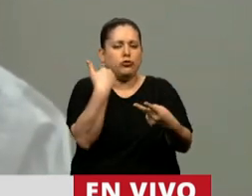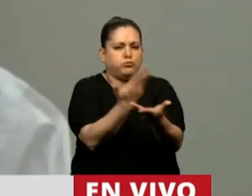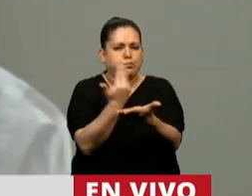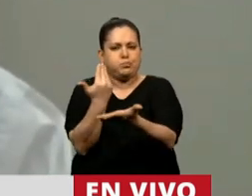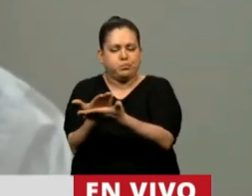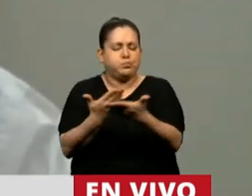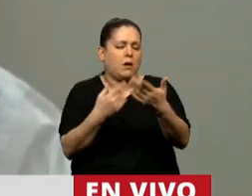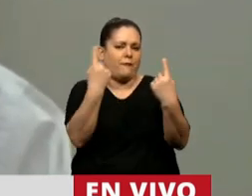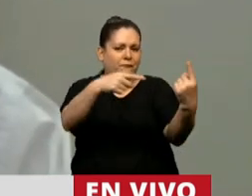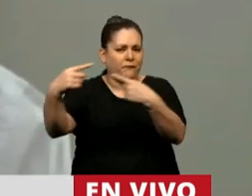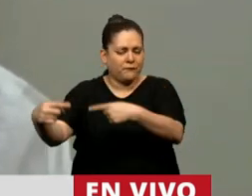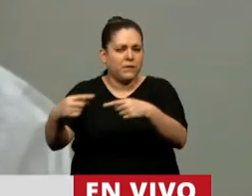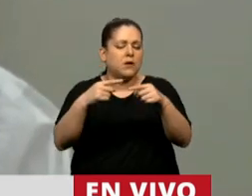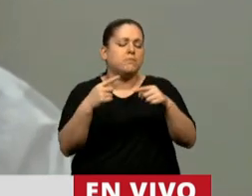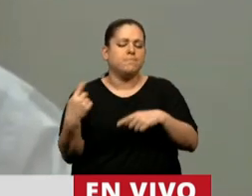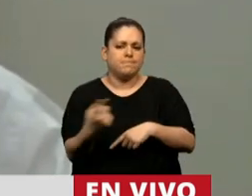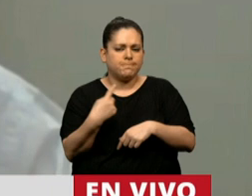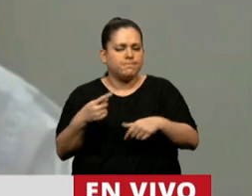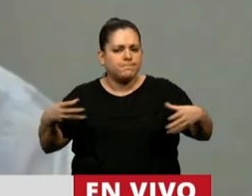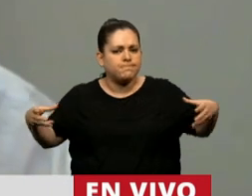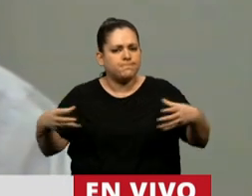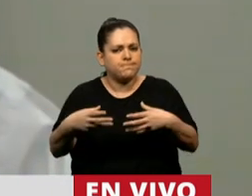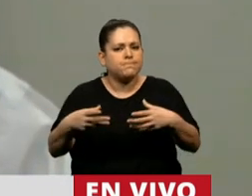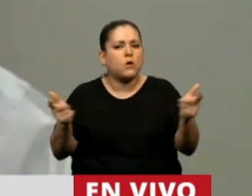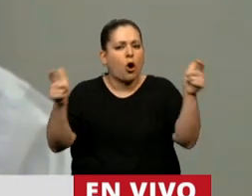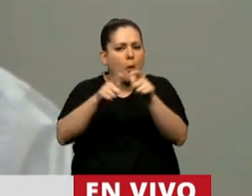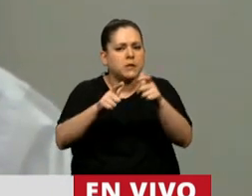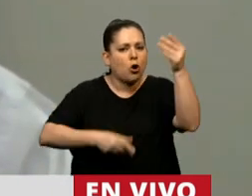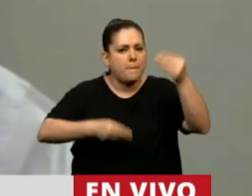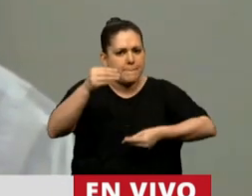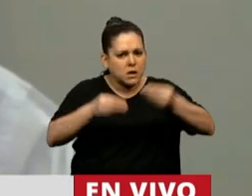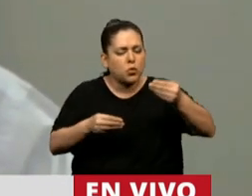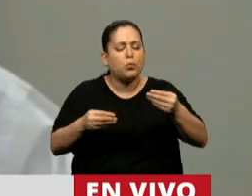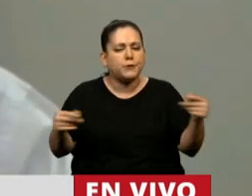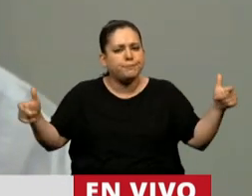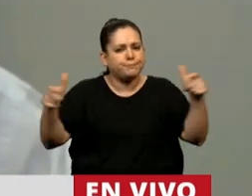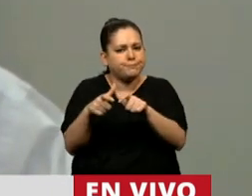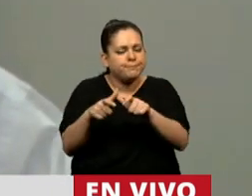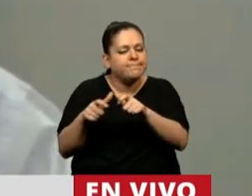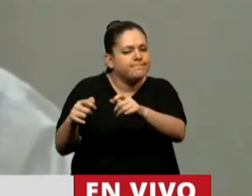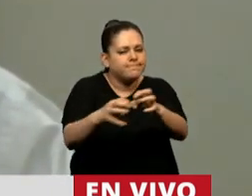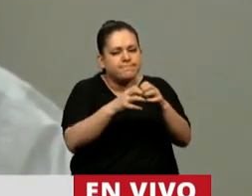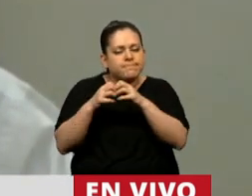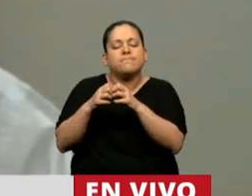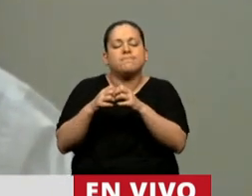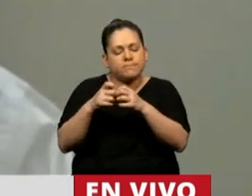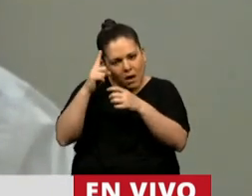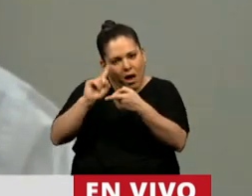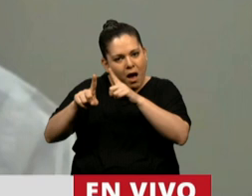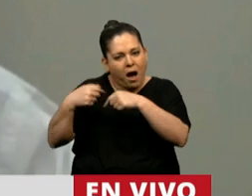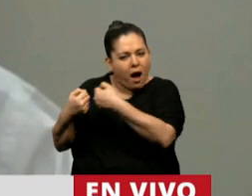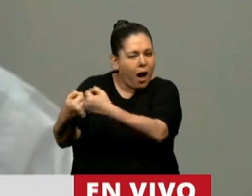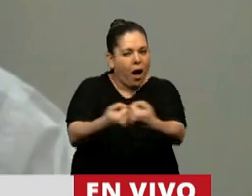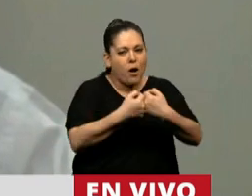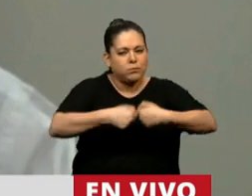hemos eh trabajado en la comisión de presupuesto y que hemos logrado un consenso unánime